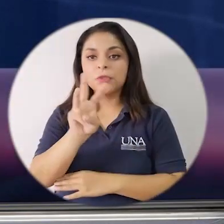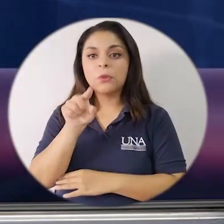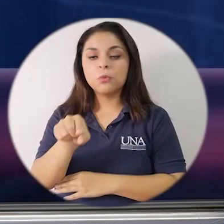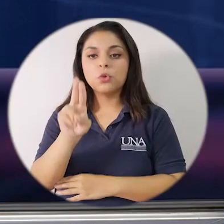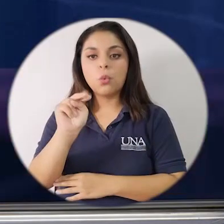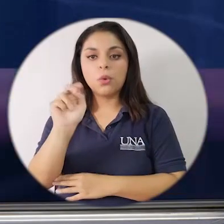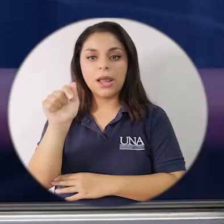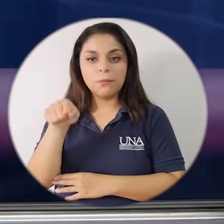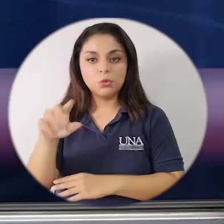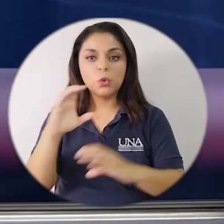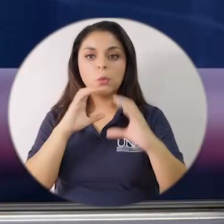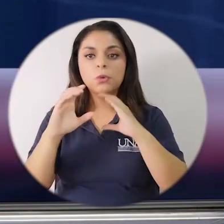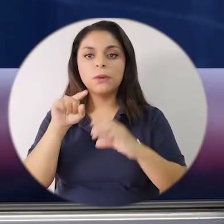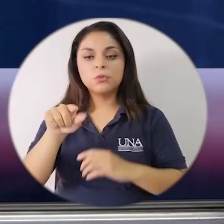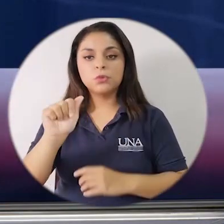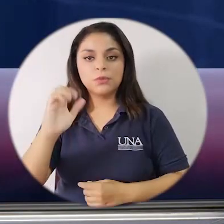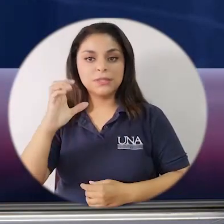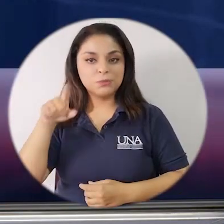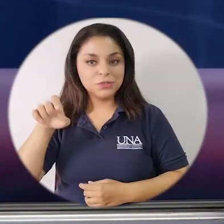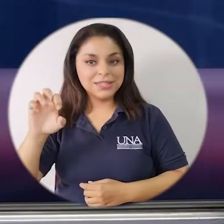en